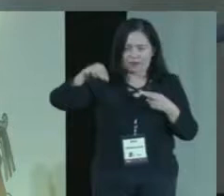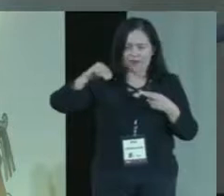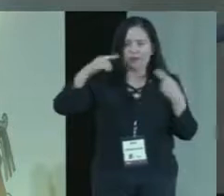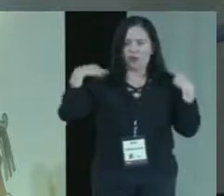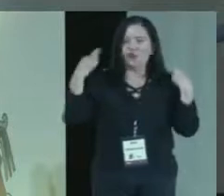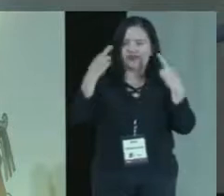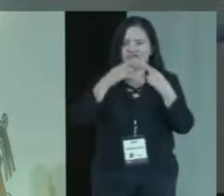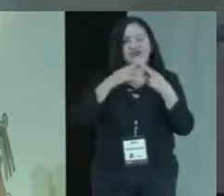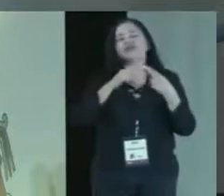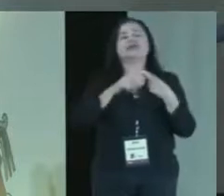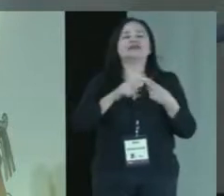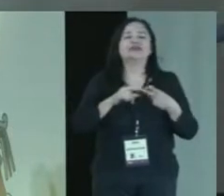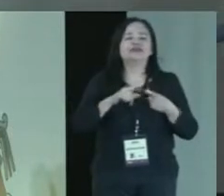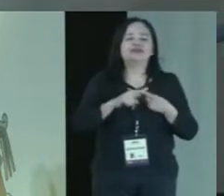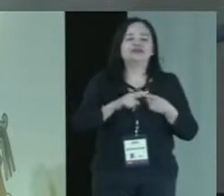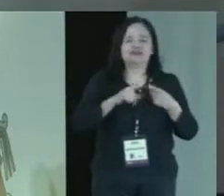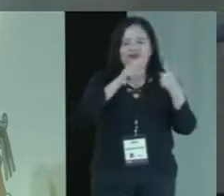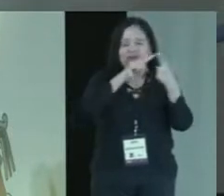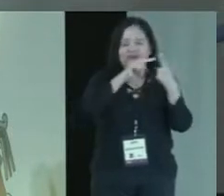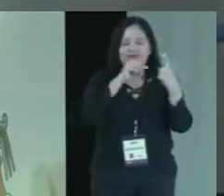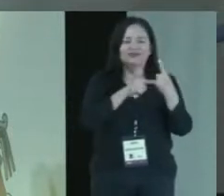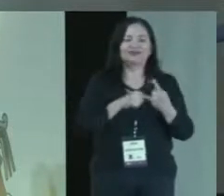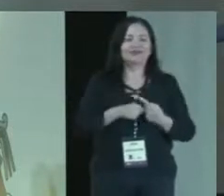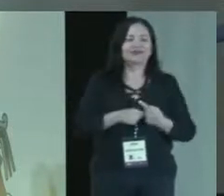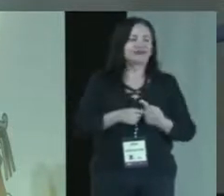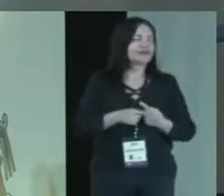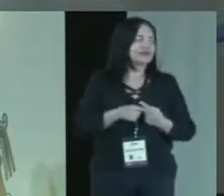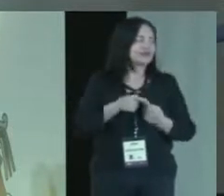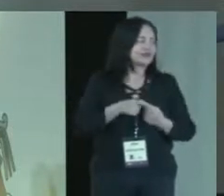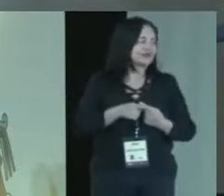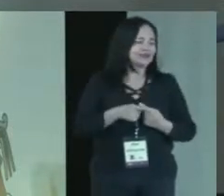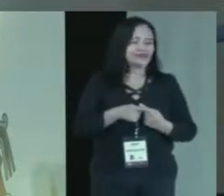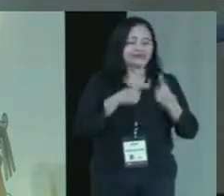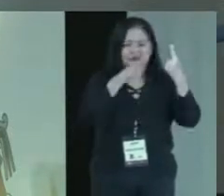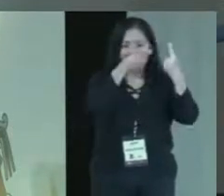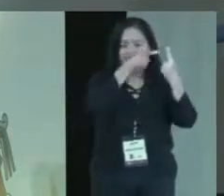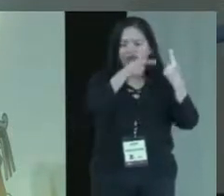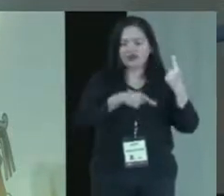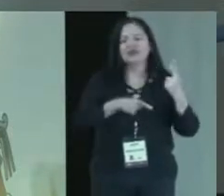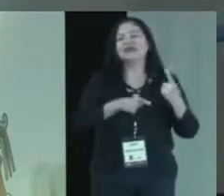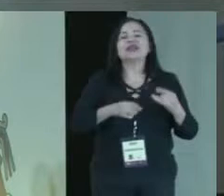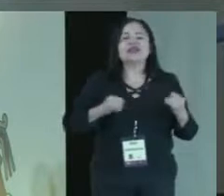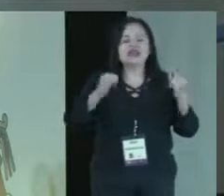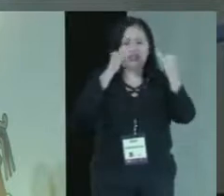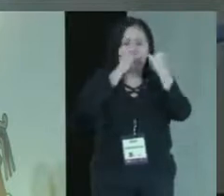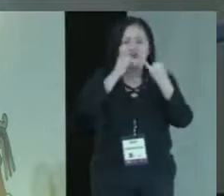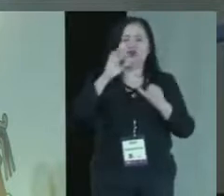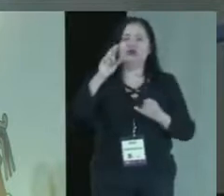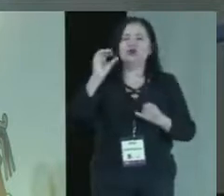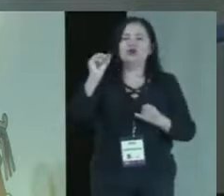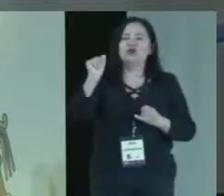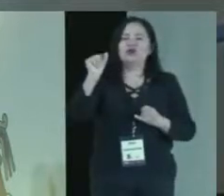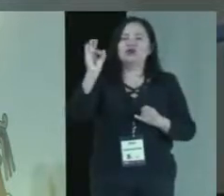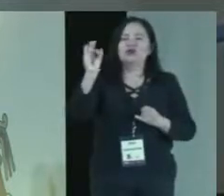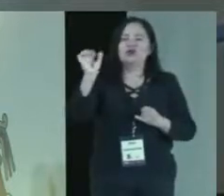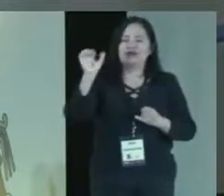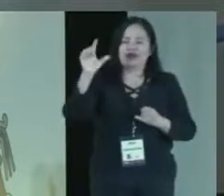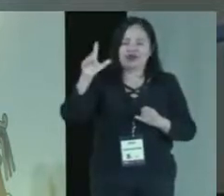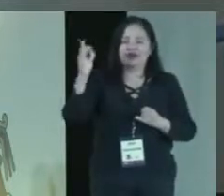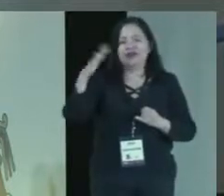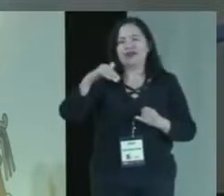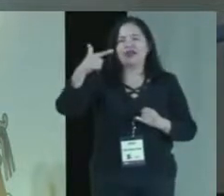de la UAM, y es de la dirección del Instituto Rafael Galván.